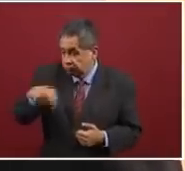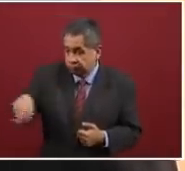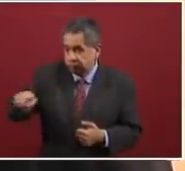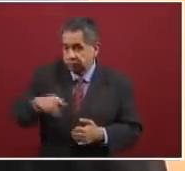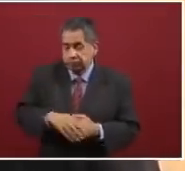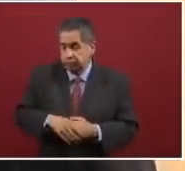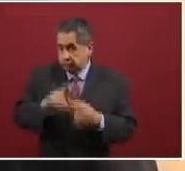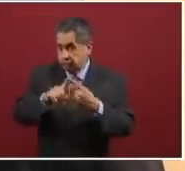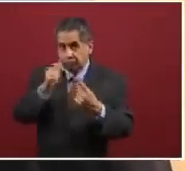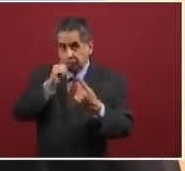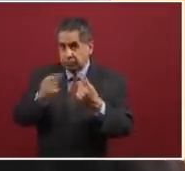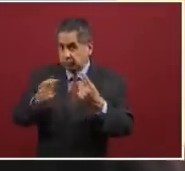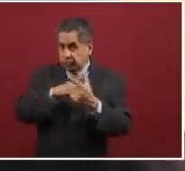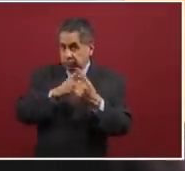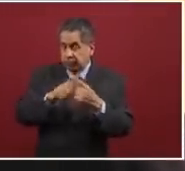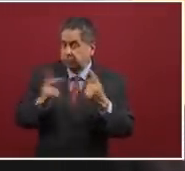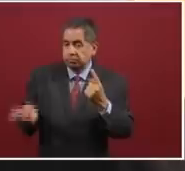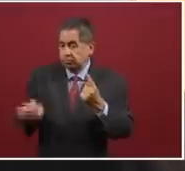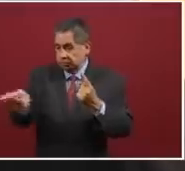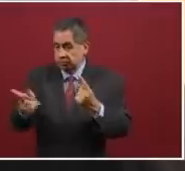La primera pregunta